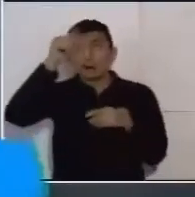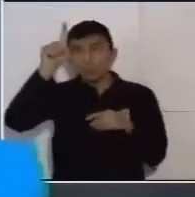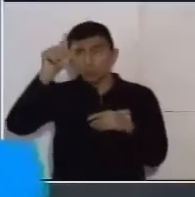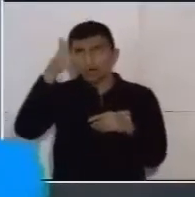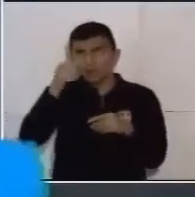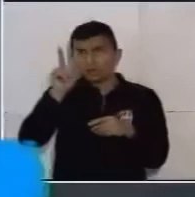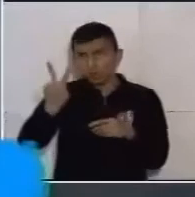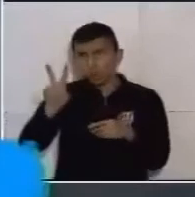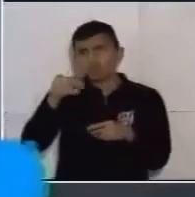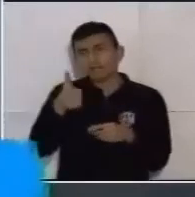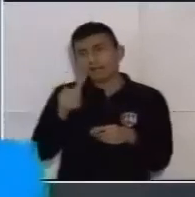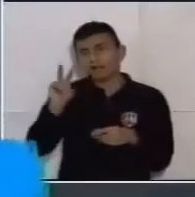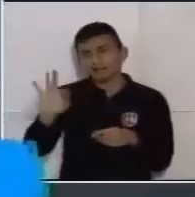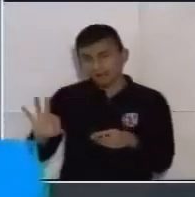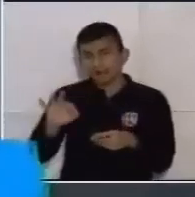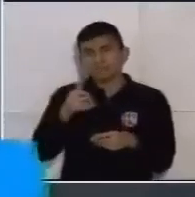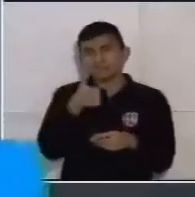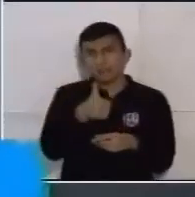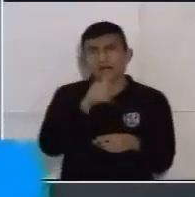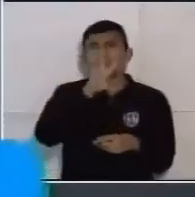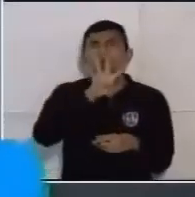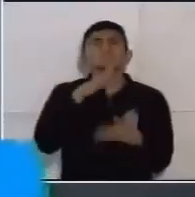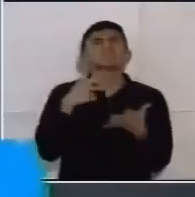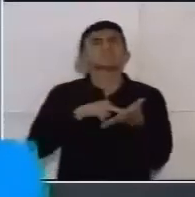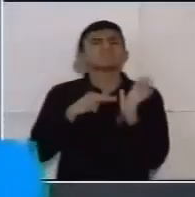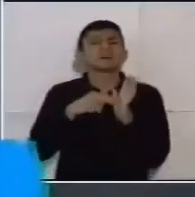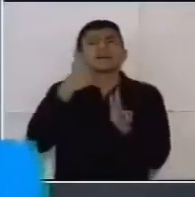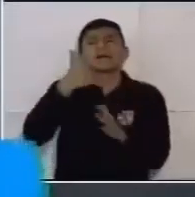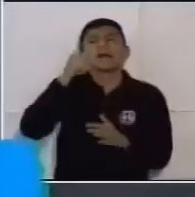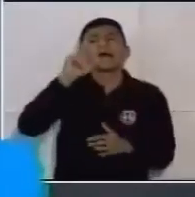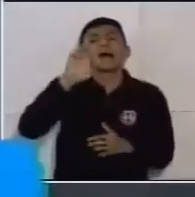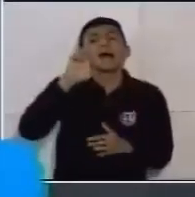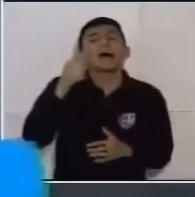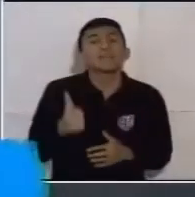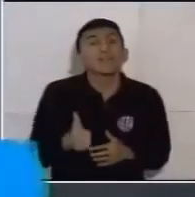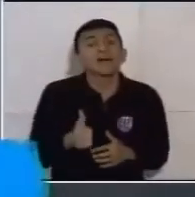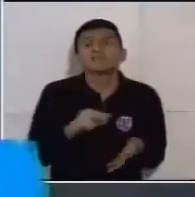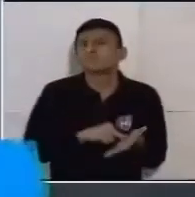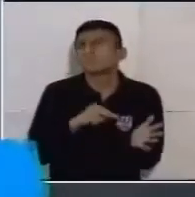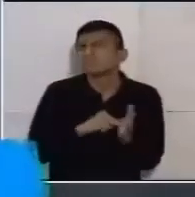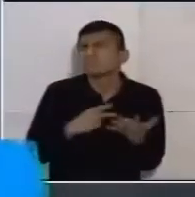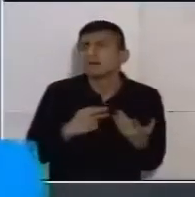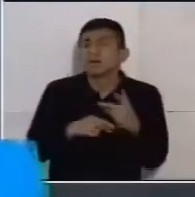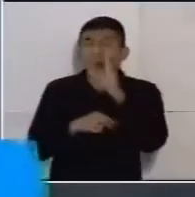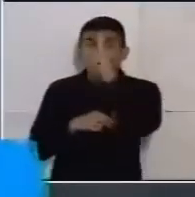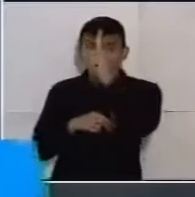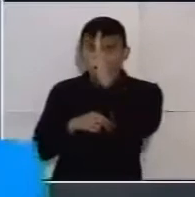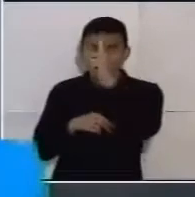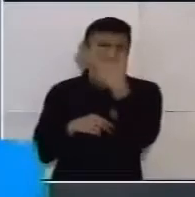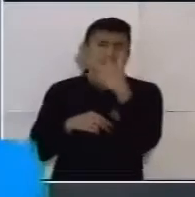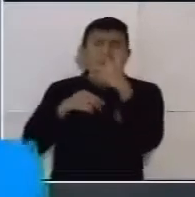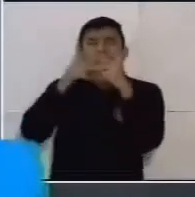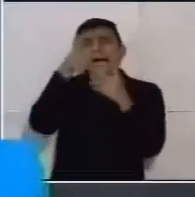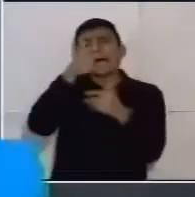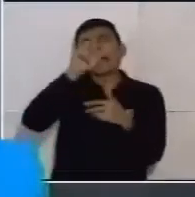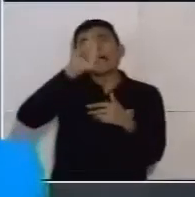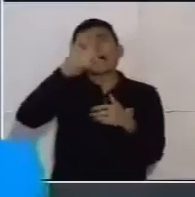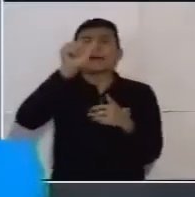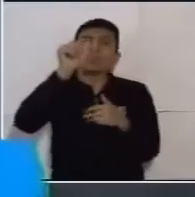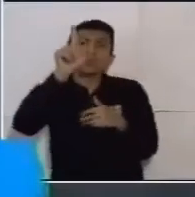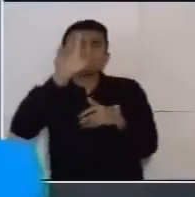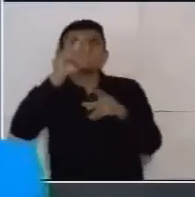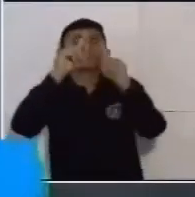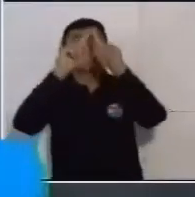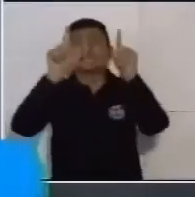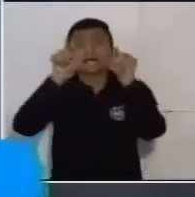área 2, área 3 y área 4. La 1, ¿qué es? El área de un triángulo, ya lo sabemos